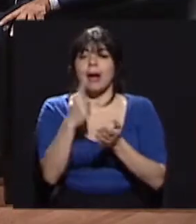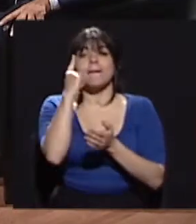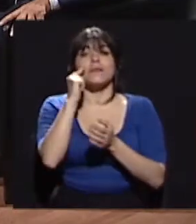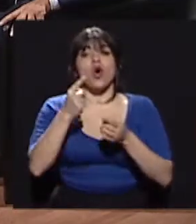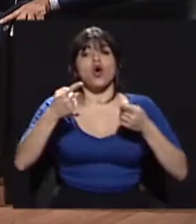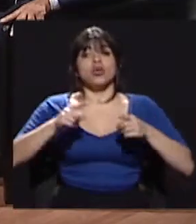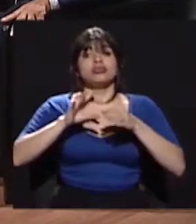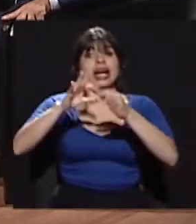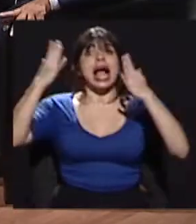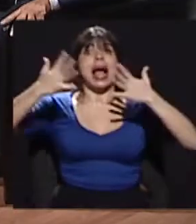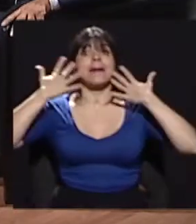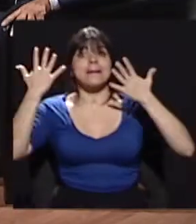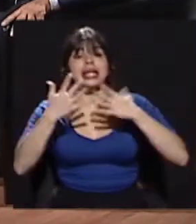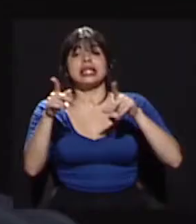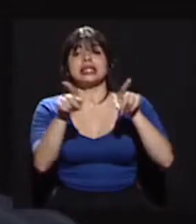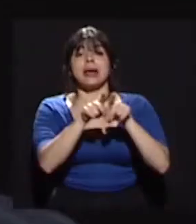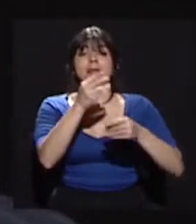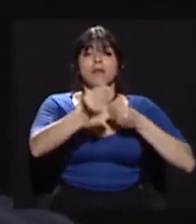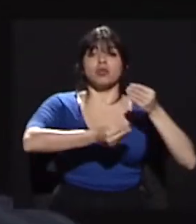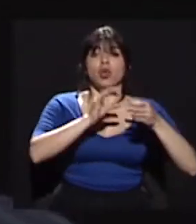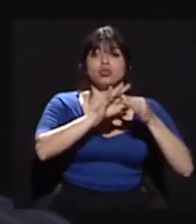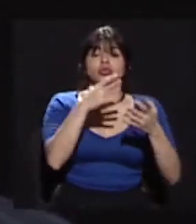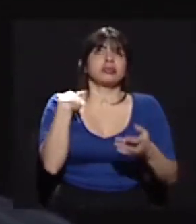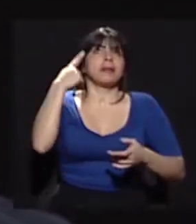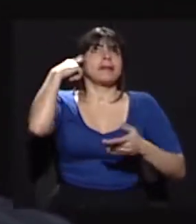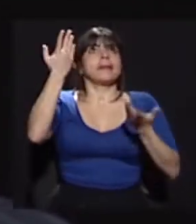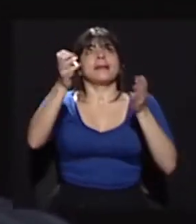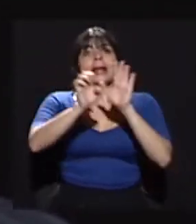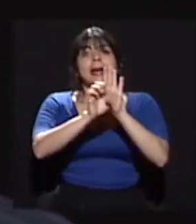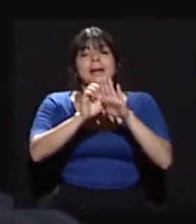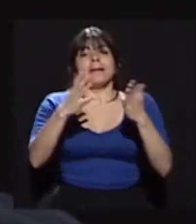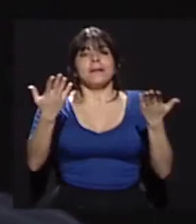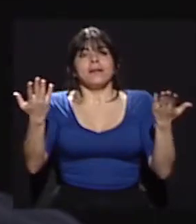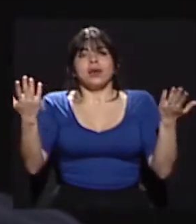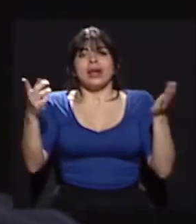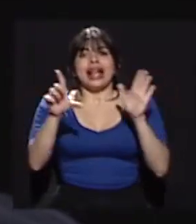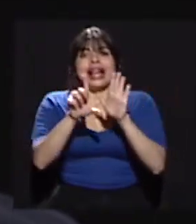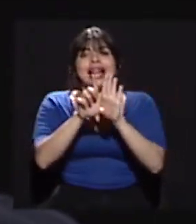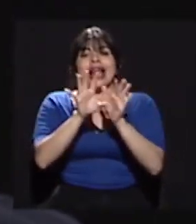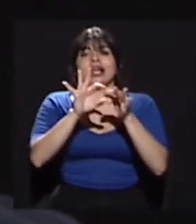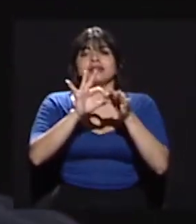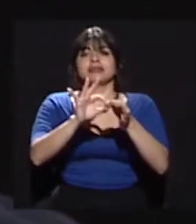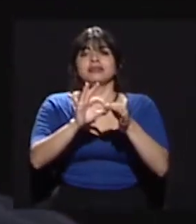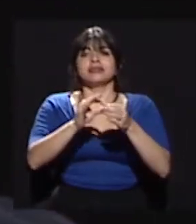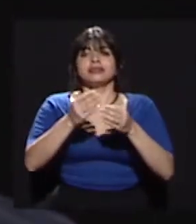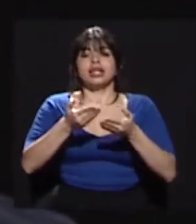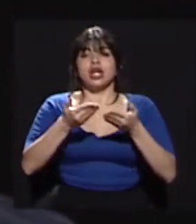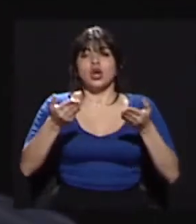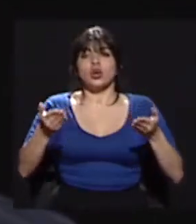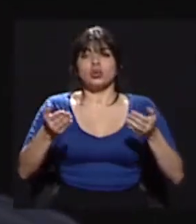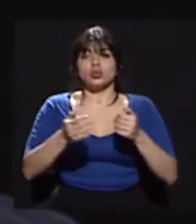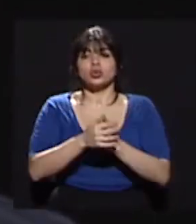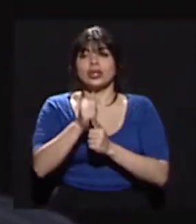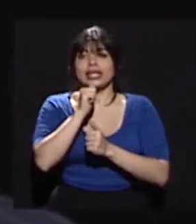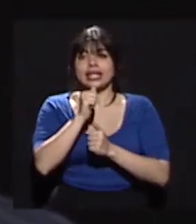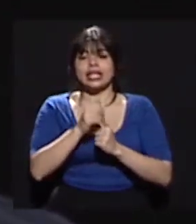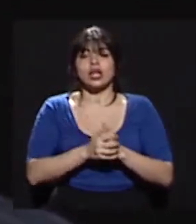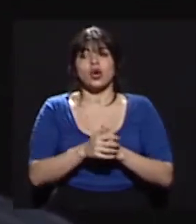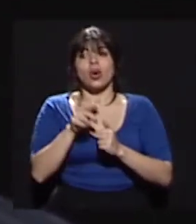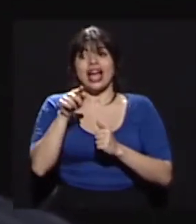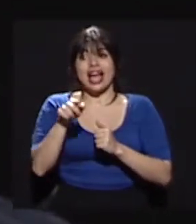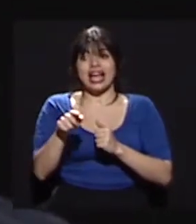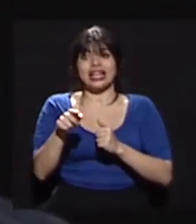consecuencias ambientales como con sus consecuencias productivas estoy pensando por ejemplo en la ley sobre el recurso hídrico ese es un tema que genera